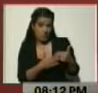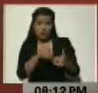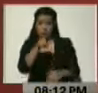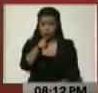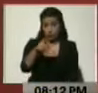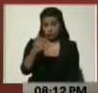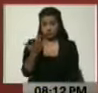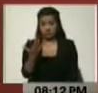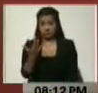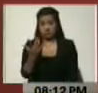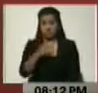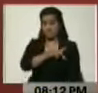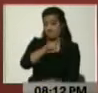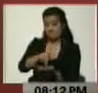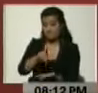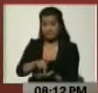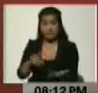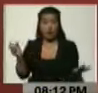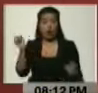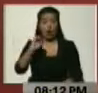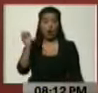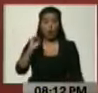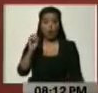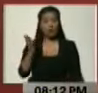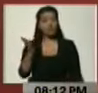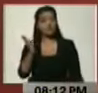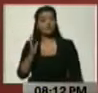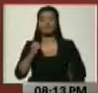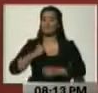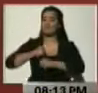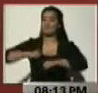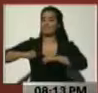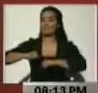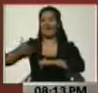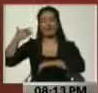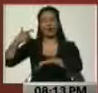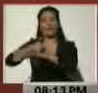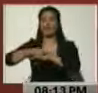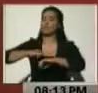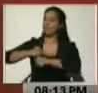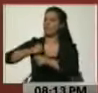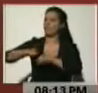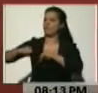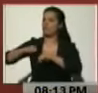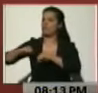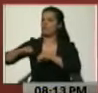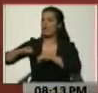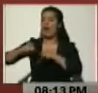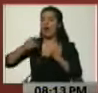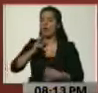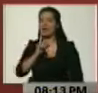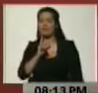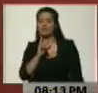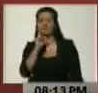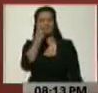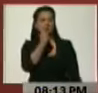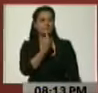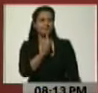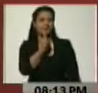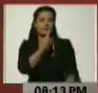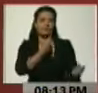participó, actuó, cumplió funciones en el gobierno, y ahora usted ahora comienza a hablar para que la